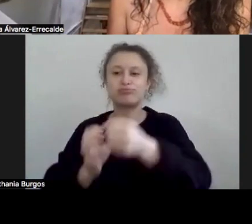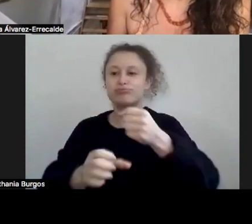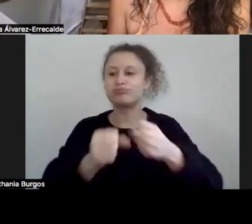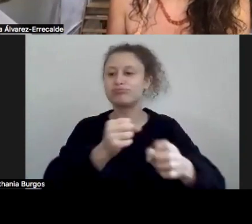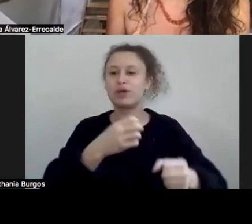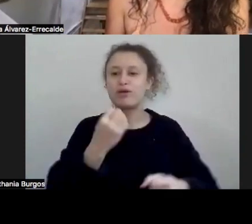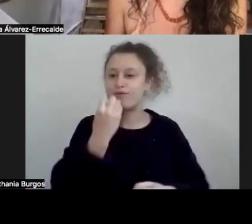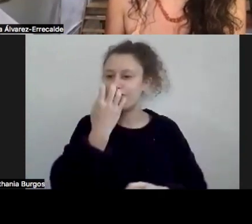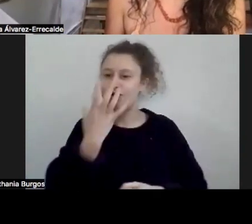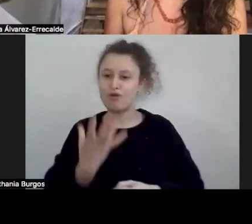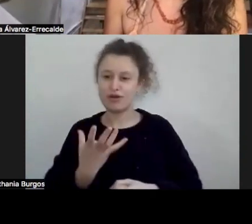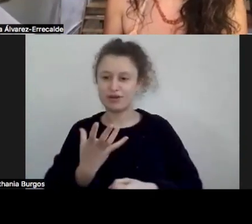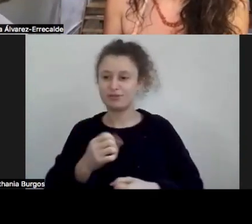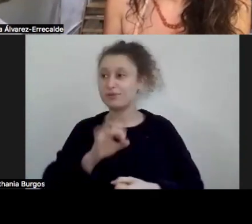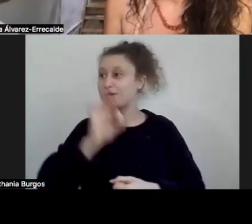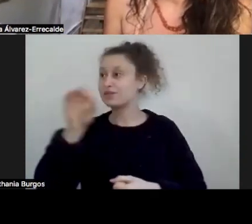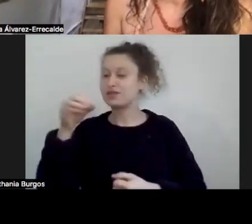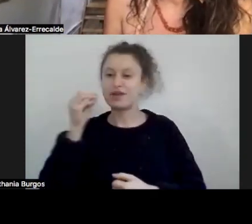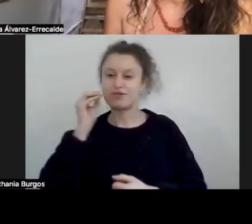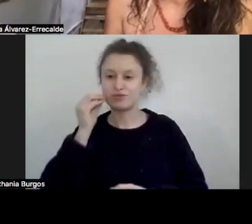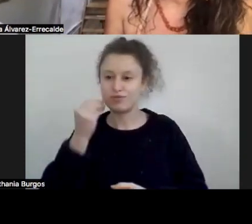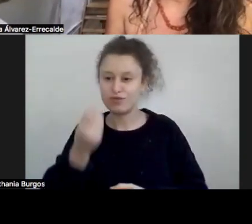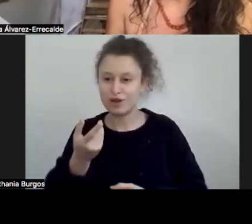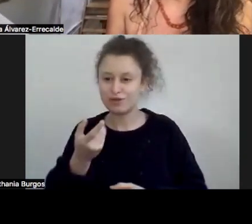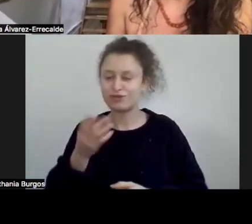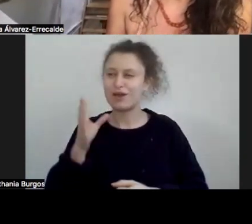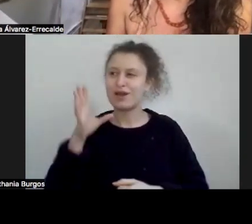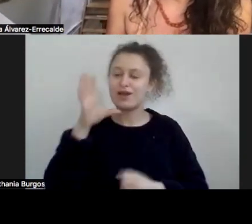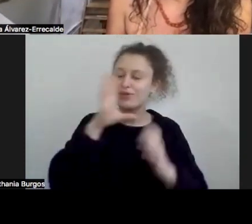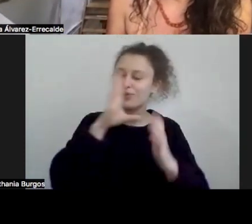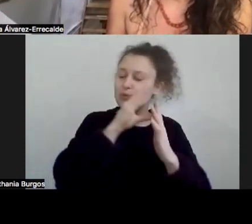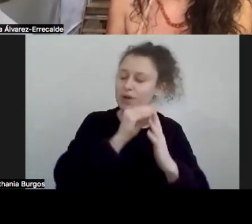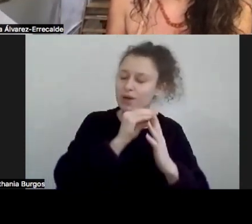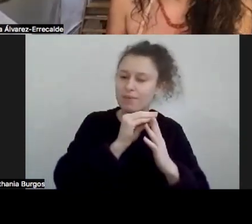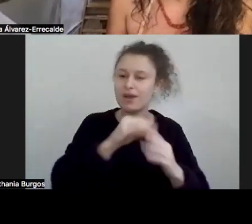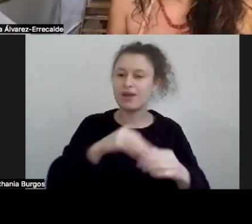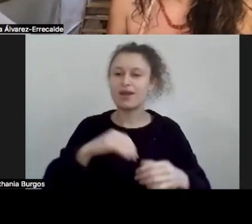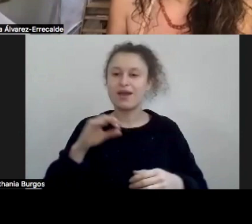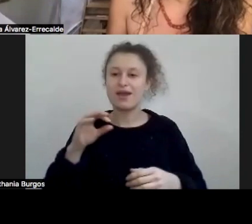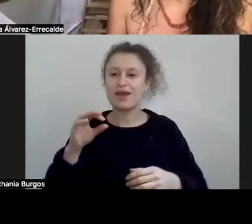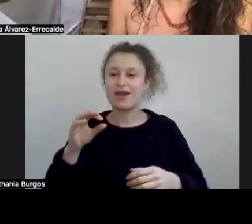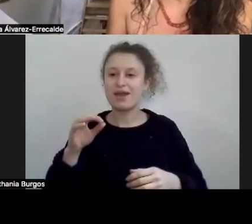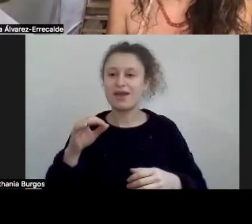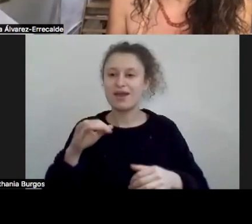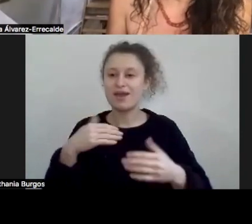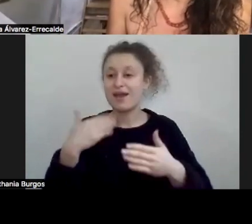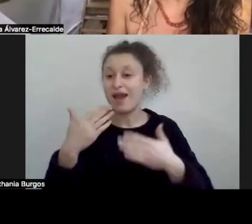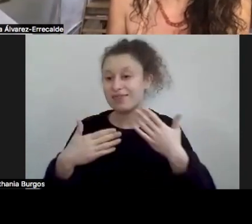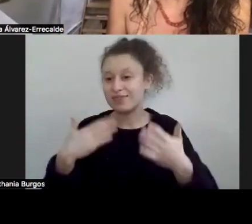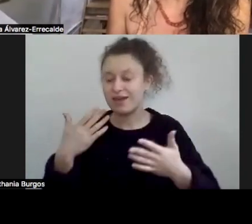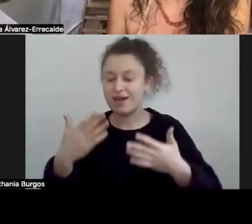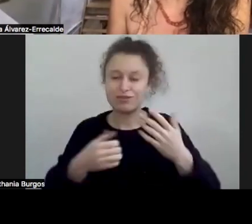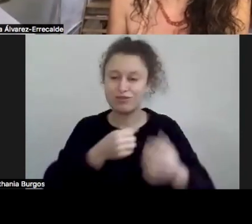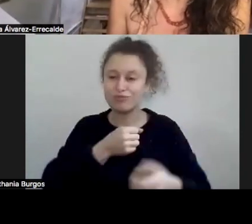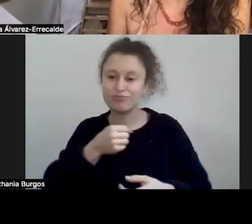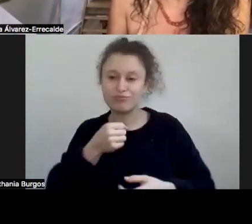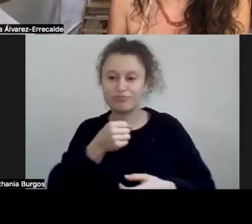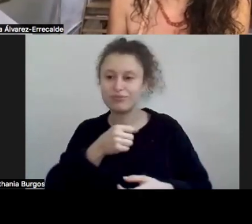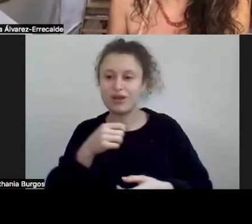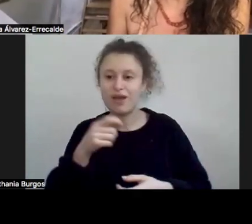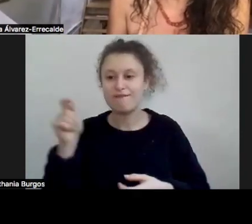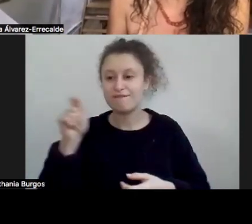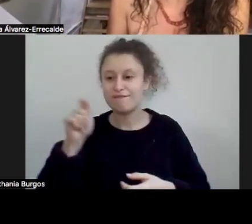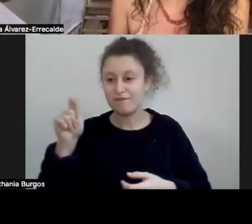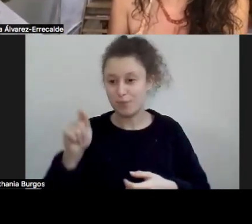en el patio. Se duerme cantando el cumpleaños feliz, aunque no sea el de nadie, leyendo un cuento, abrazada a mí mientras le canto y